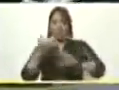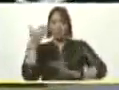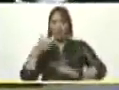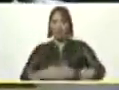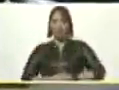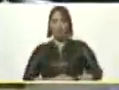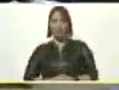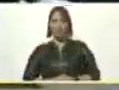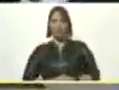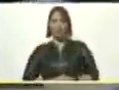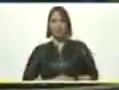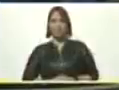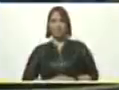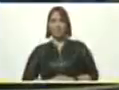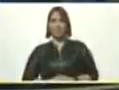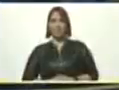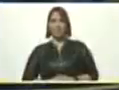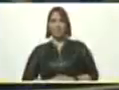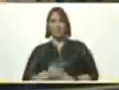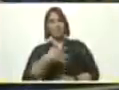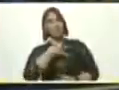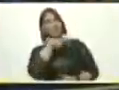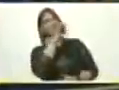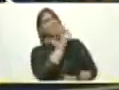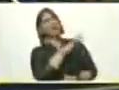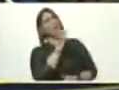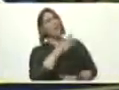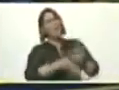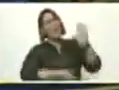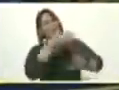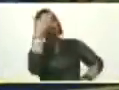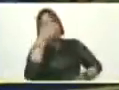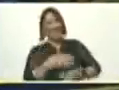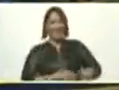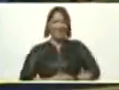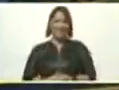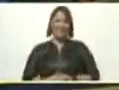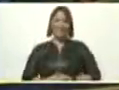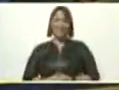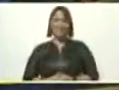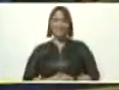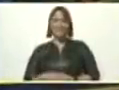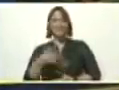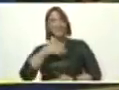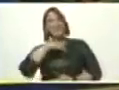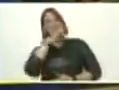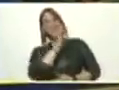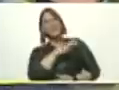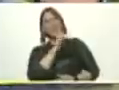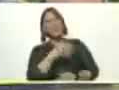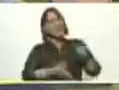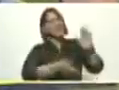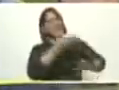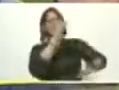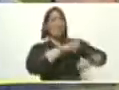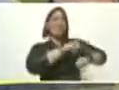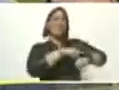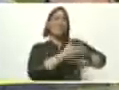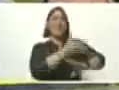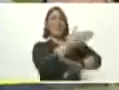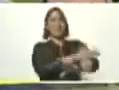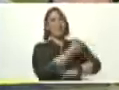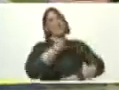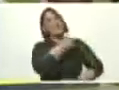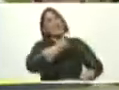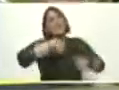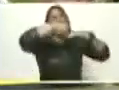y bueno Después me va a doler me va a dolerme tan temprano yo quisiera